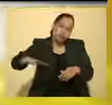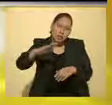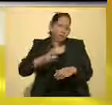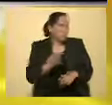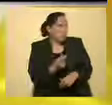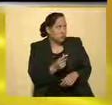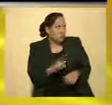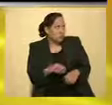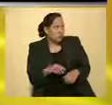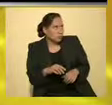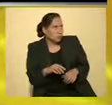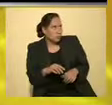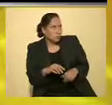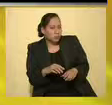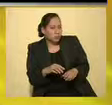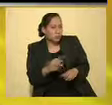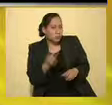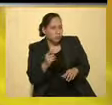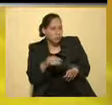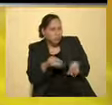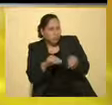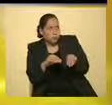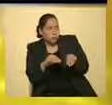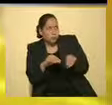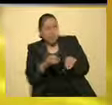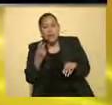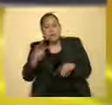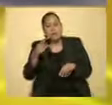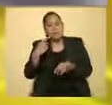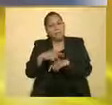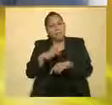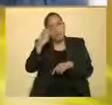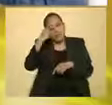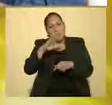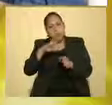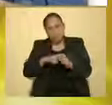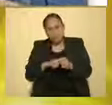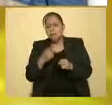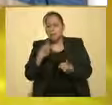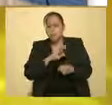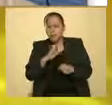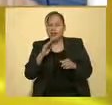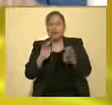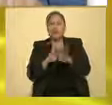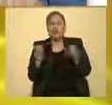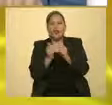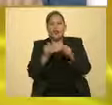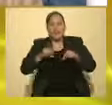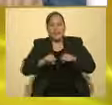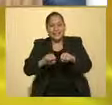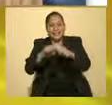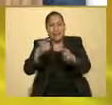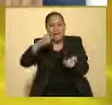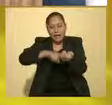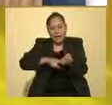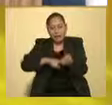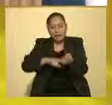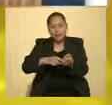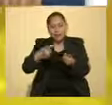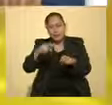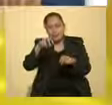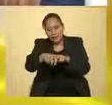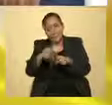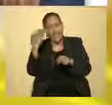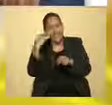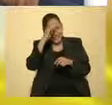lo estresa. Exacto, eso puede ser contraproducente para tu mascota. Pero te permiten llevarlo en carriolas, ¿no? Fierista. En alguna ocasión aquí presentamos